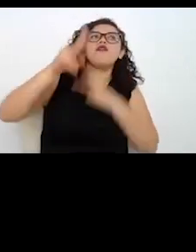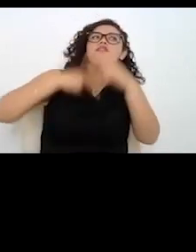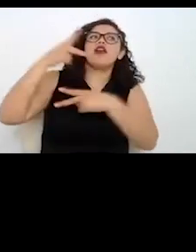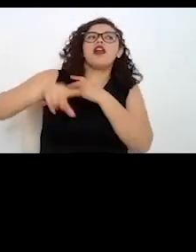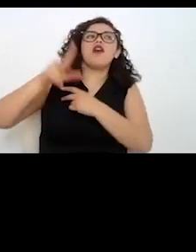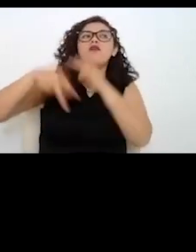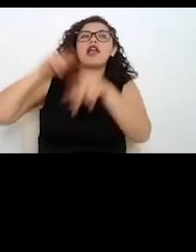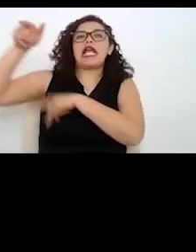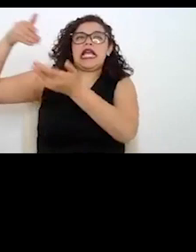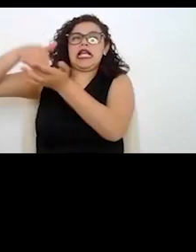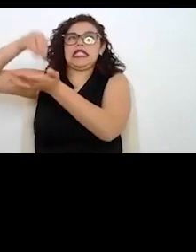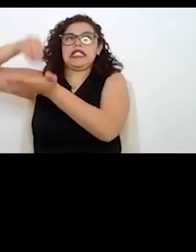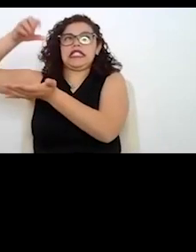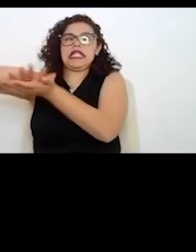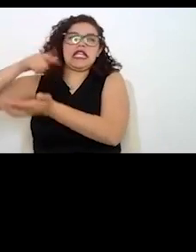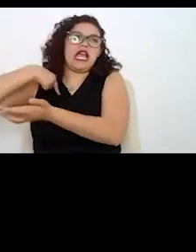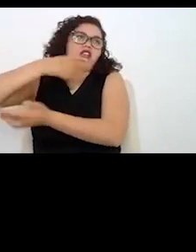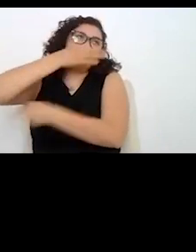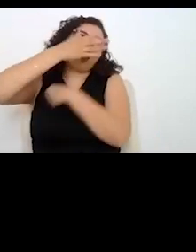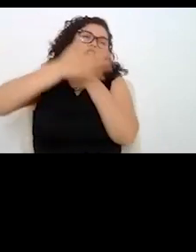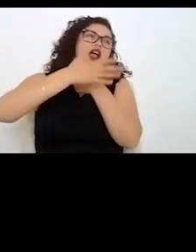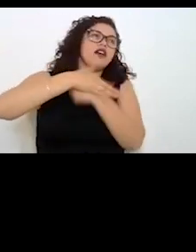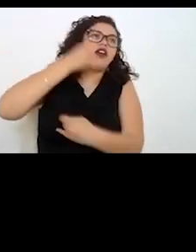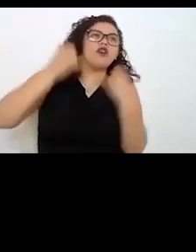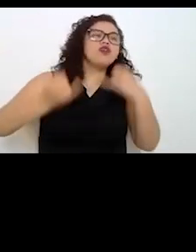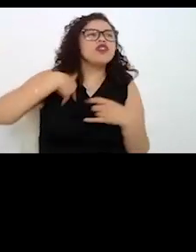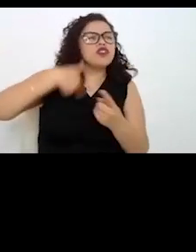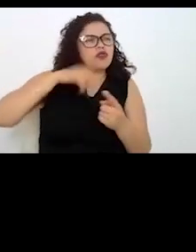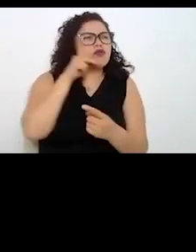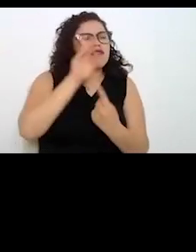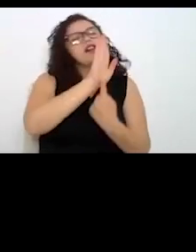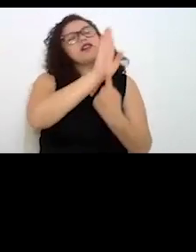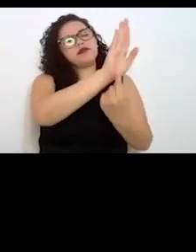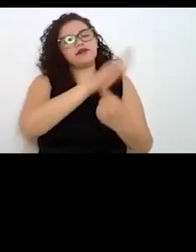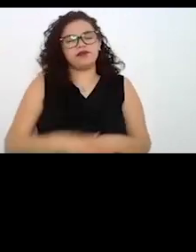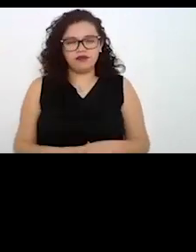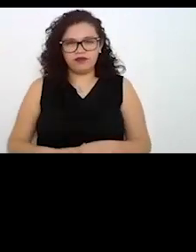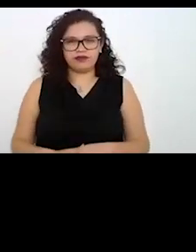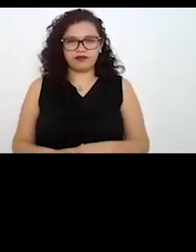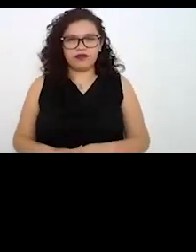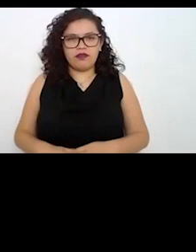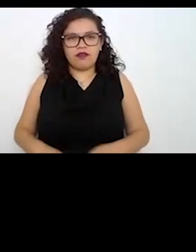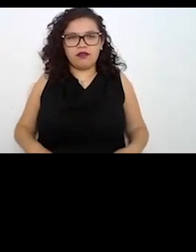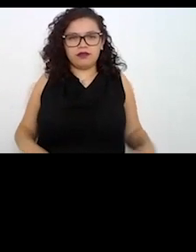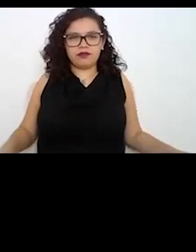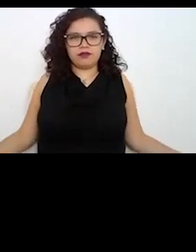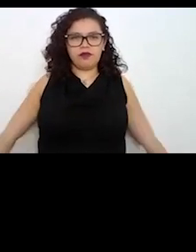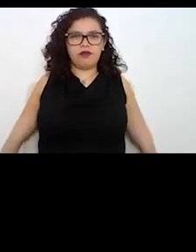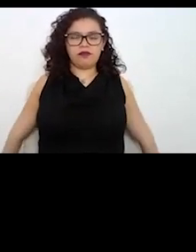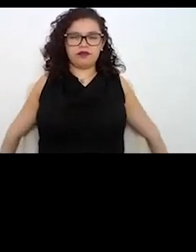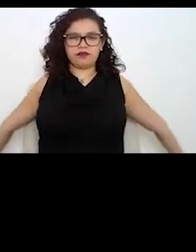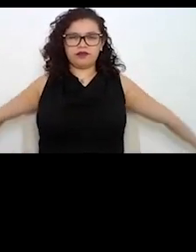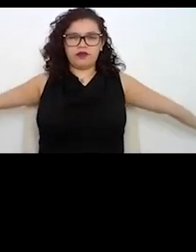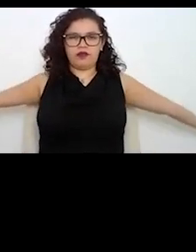una cita al IMSS y justifique dicha falta con su comprobante médico. Todos aquellos justificantes que